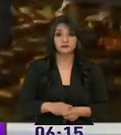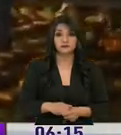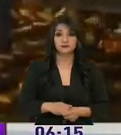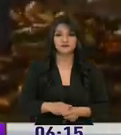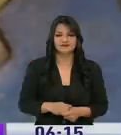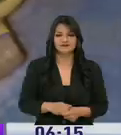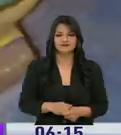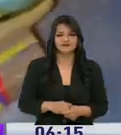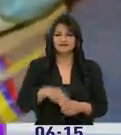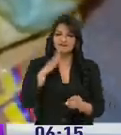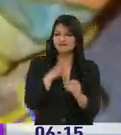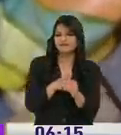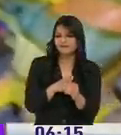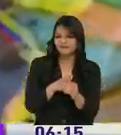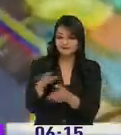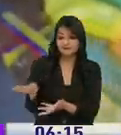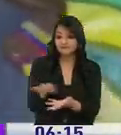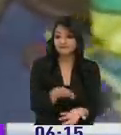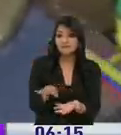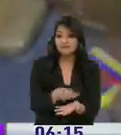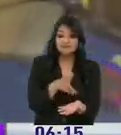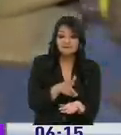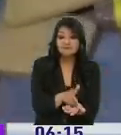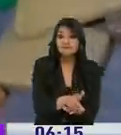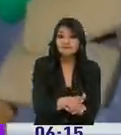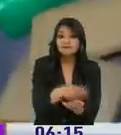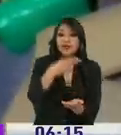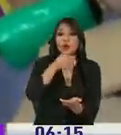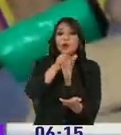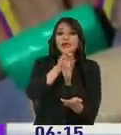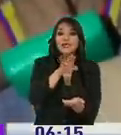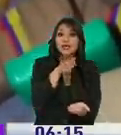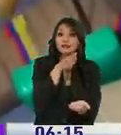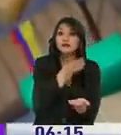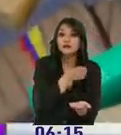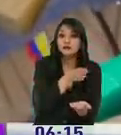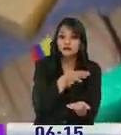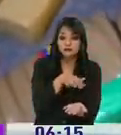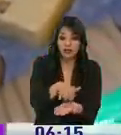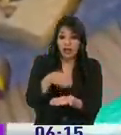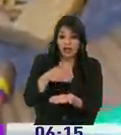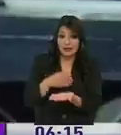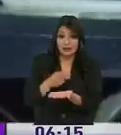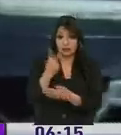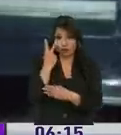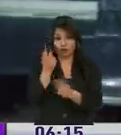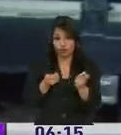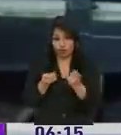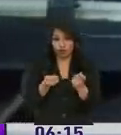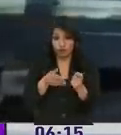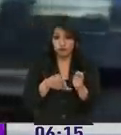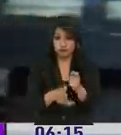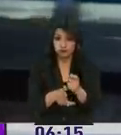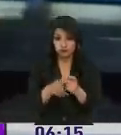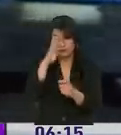El destino final de este cargamento era supuestamente Guaquillas. Pasaron dos de los controles activos de la Policía Nacional sin imaginarse que un tercero